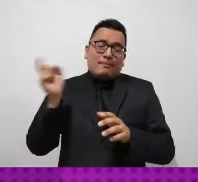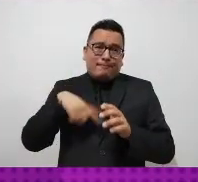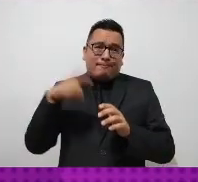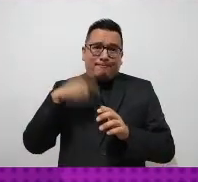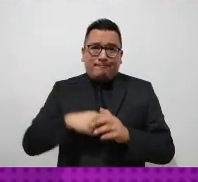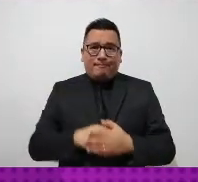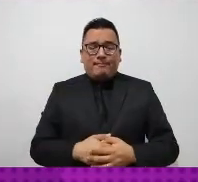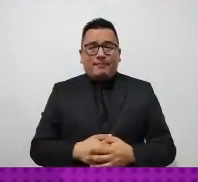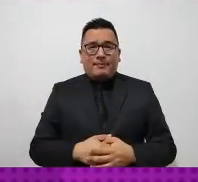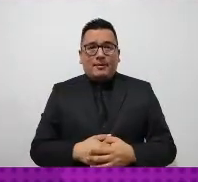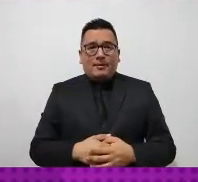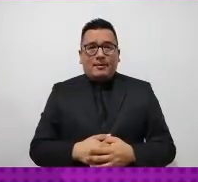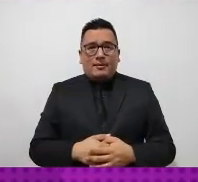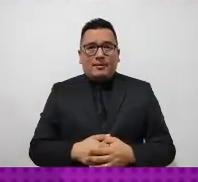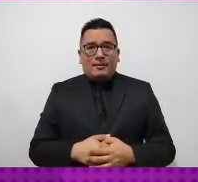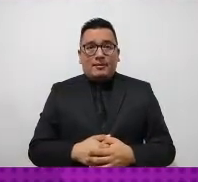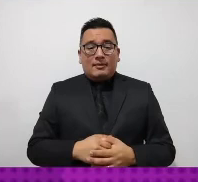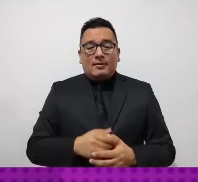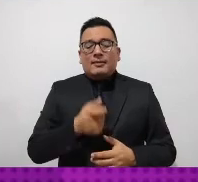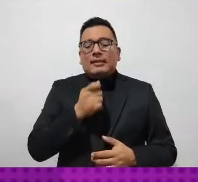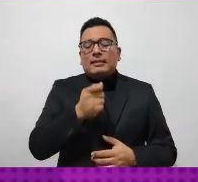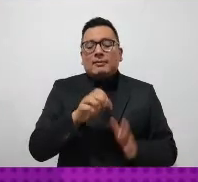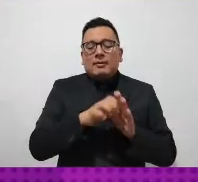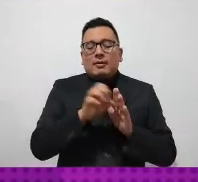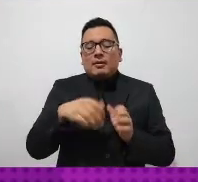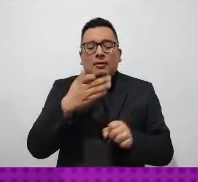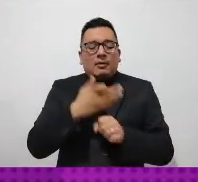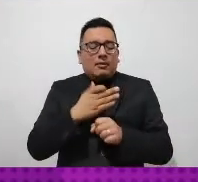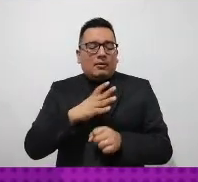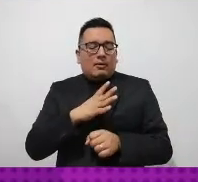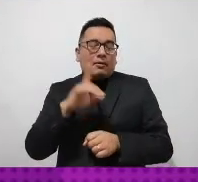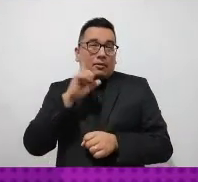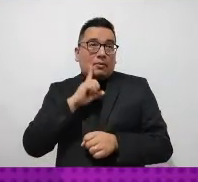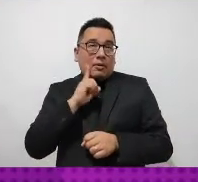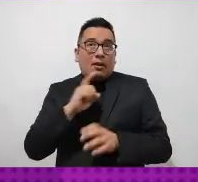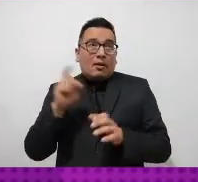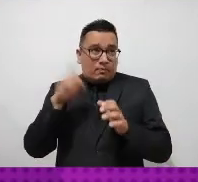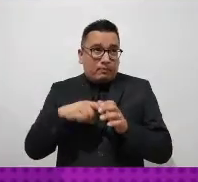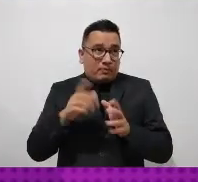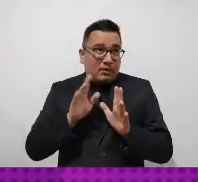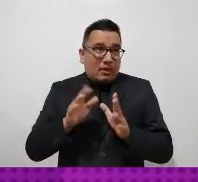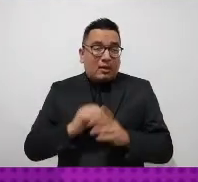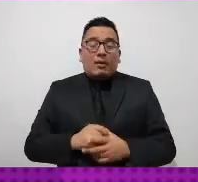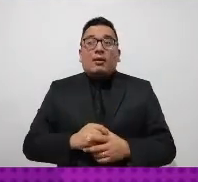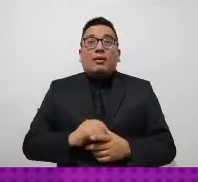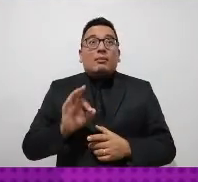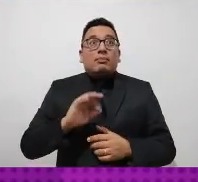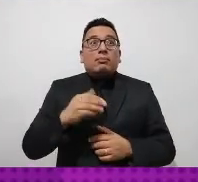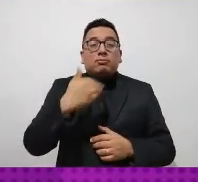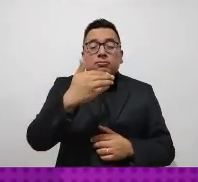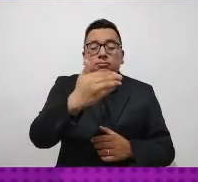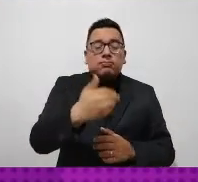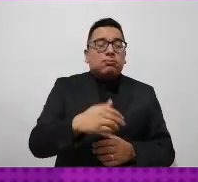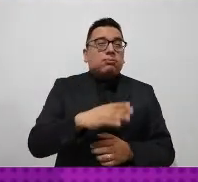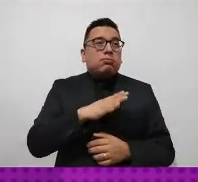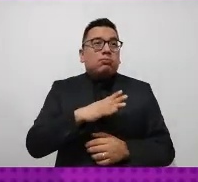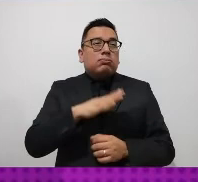sumar. Es decir, si ahorita ya hay mujeres que se integraron a la red, al momento de que vean ese